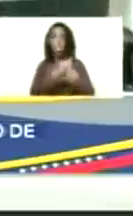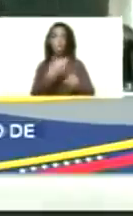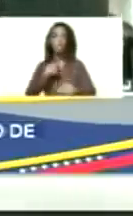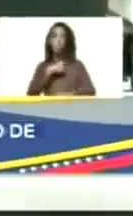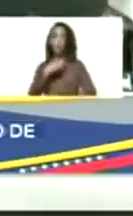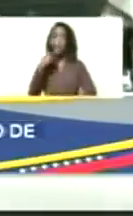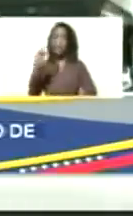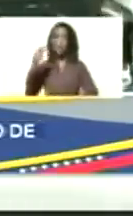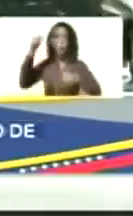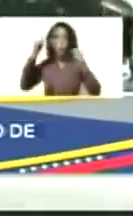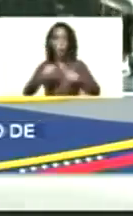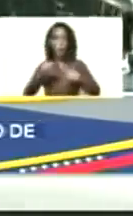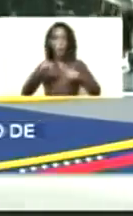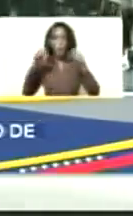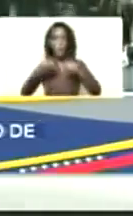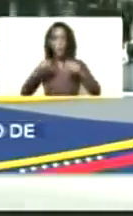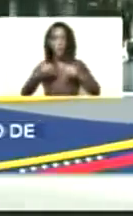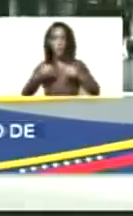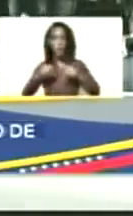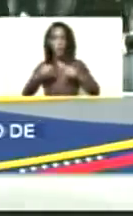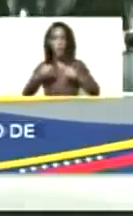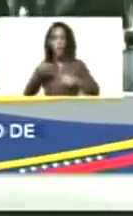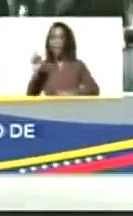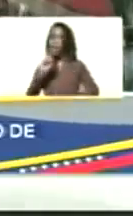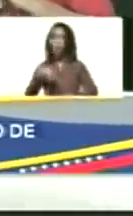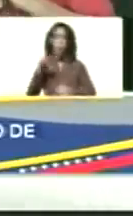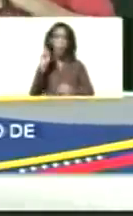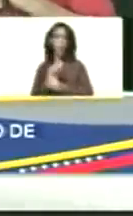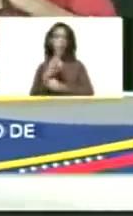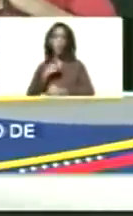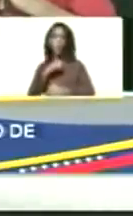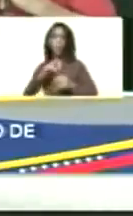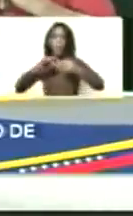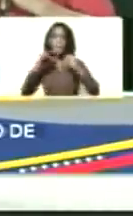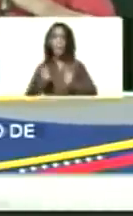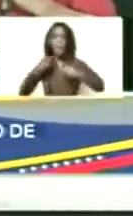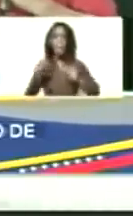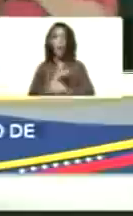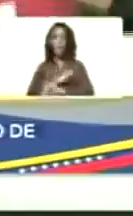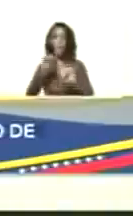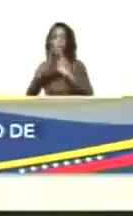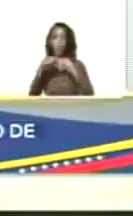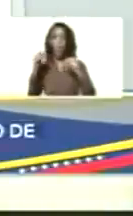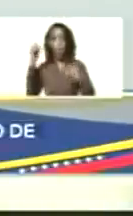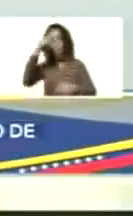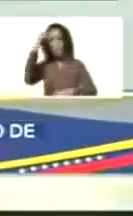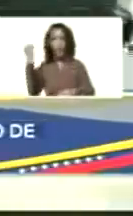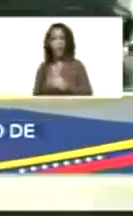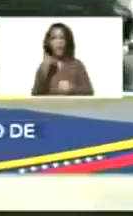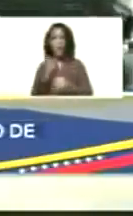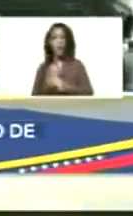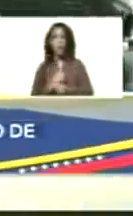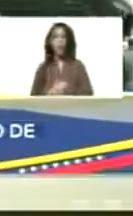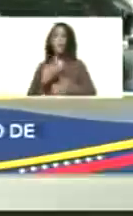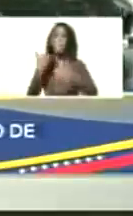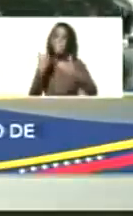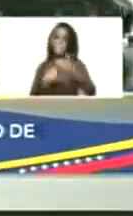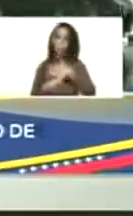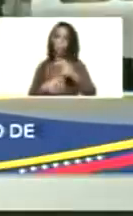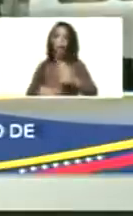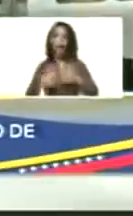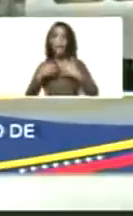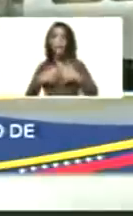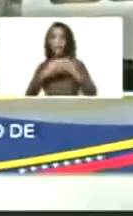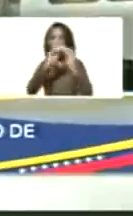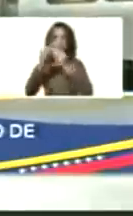decimos hoy, desde acá, que no solamente vamos a reactivar y culminar todas las obras, vamos a fabricar también